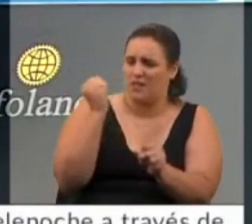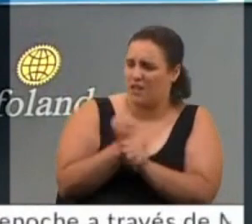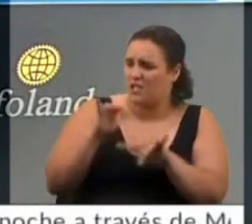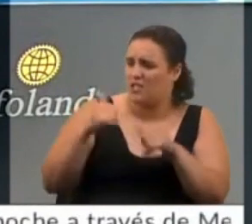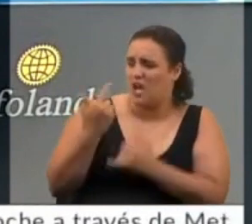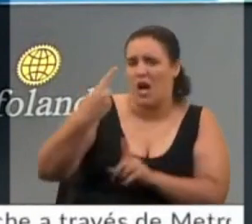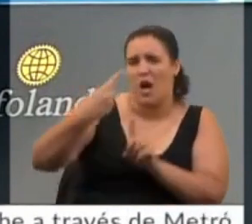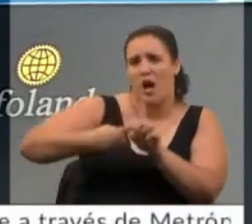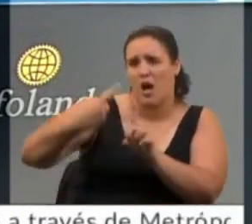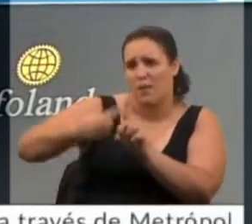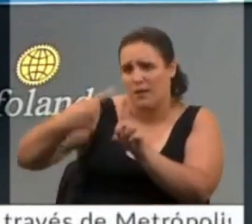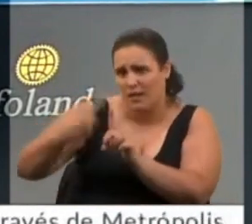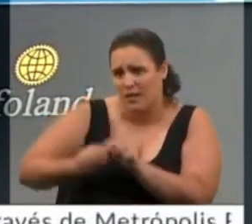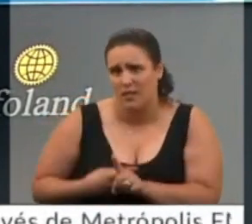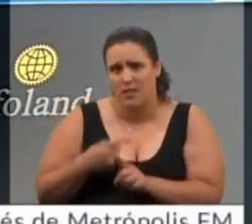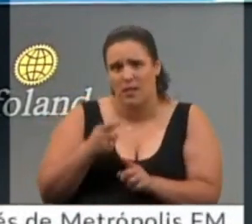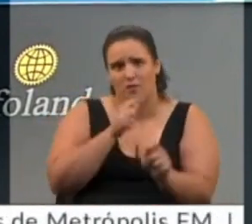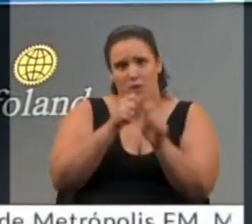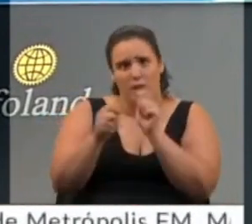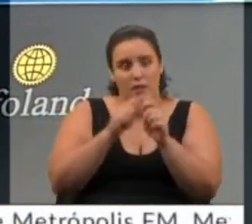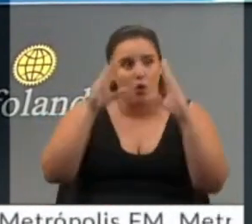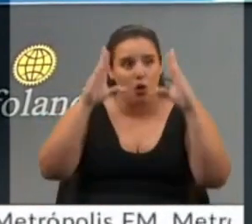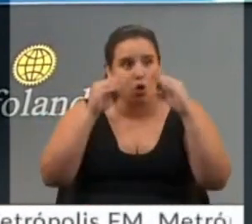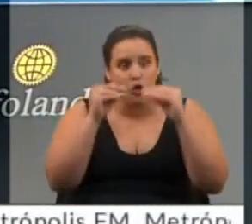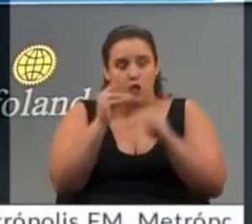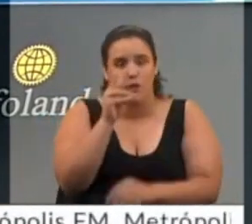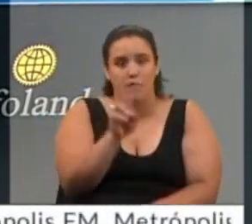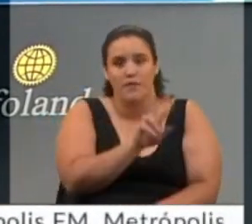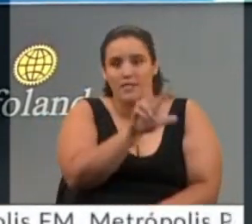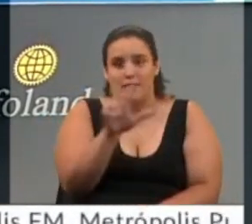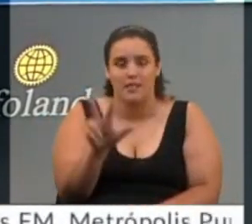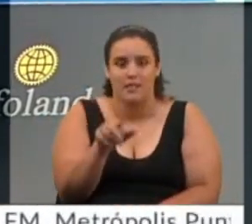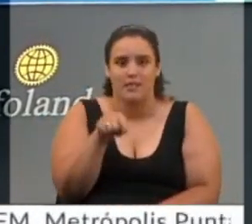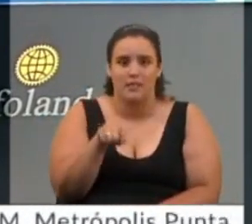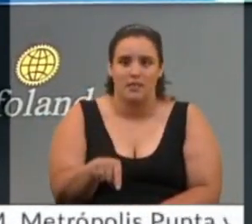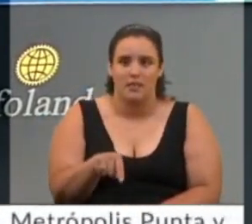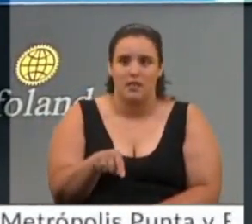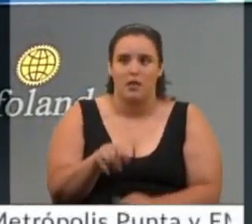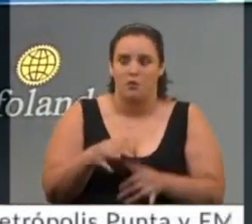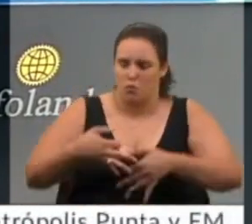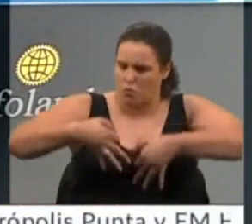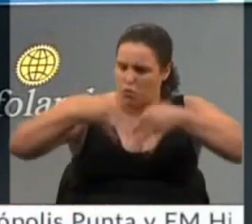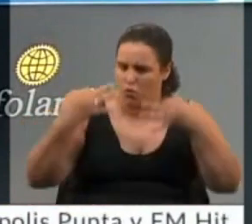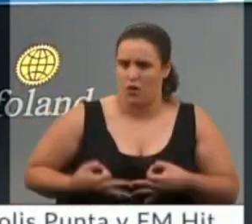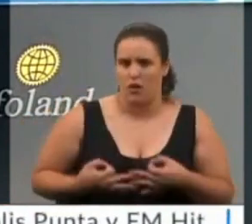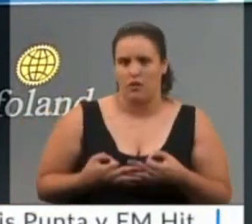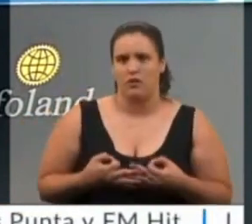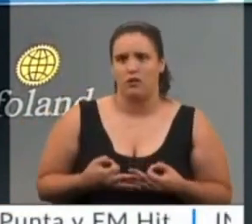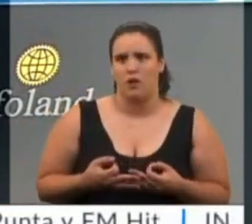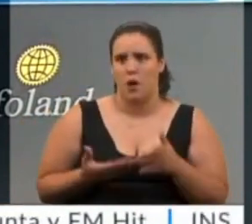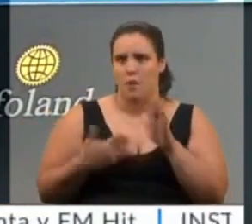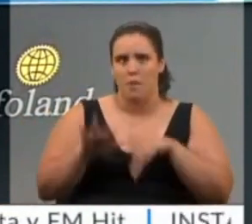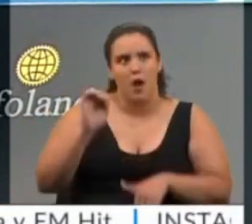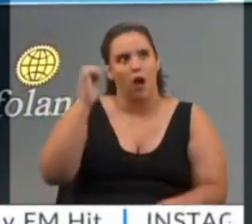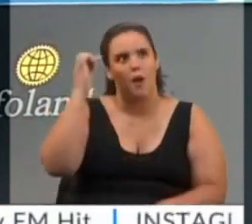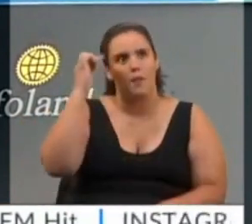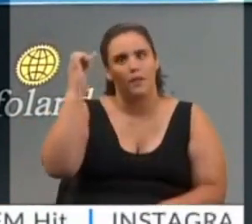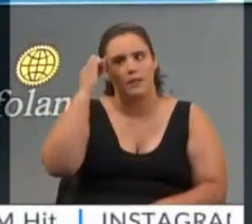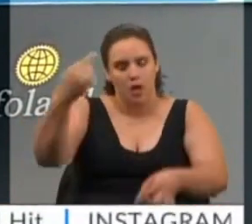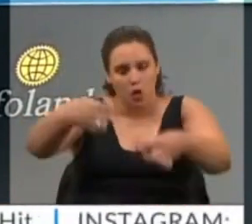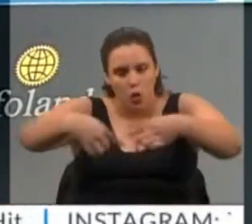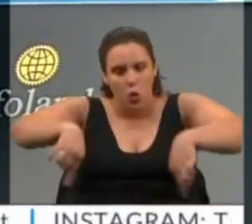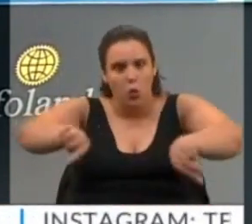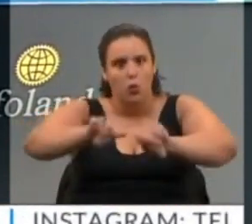muchos meses para que este Telenoche 2023 sea como tiene que ser. Sobre todo pensando en